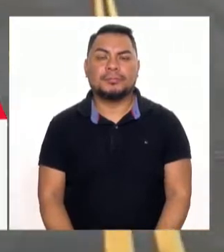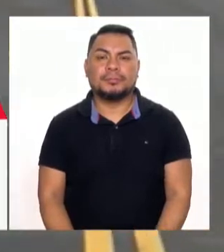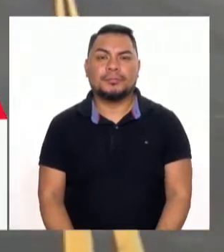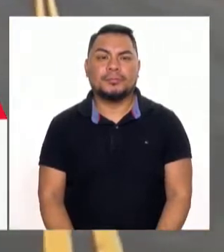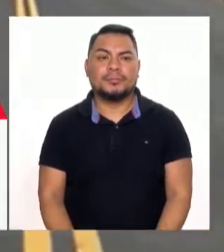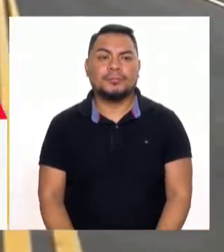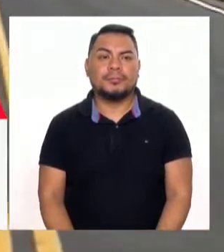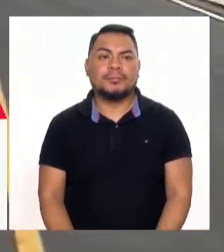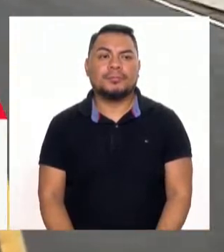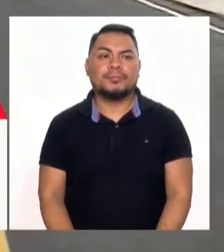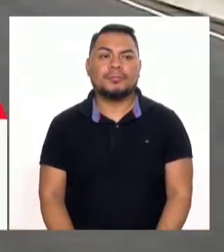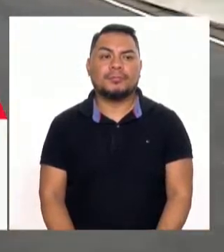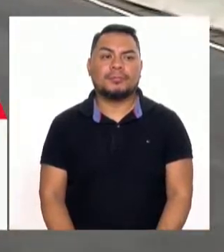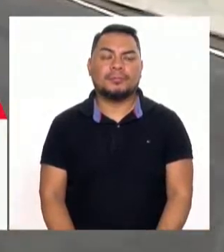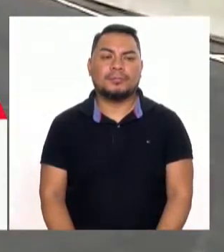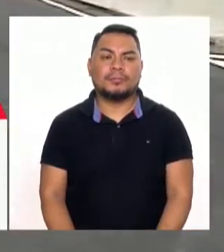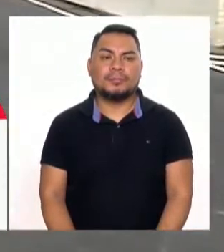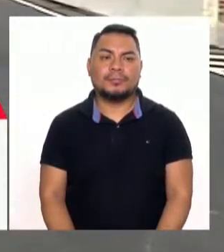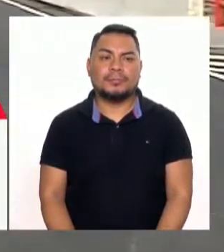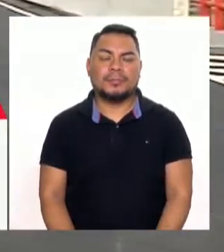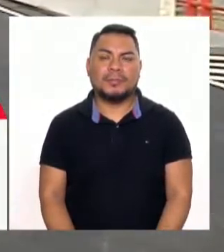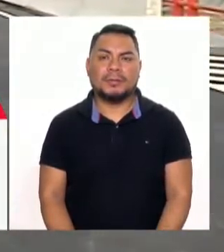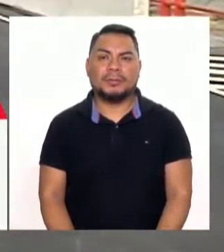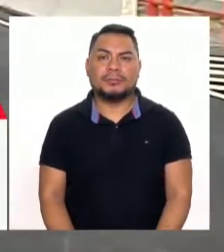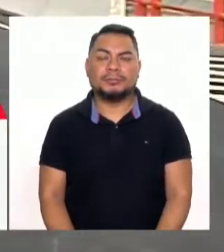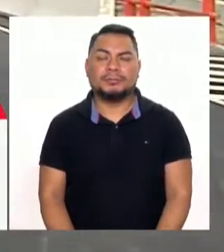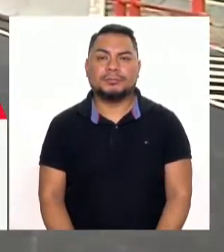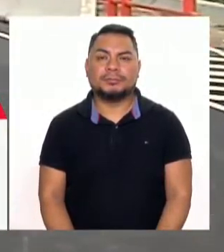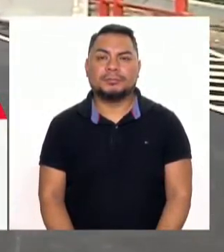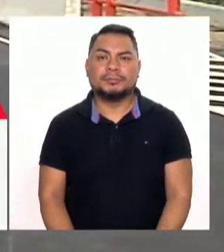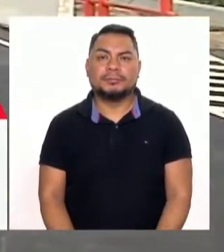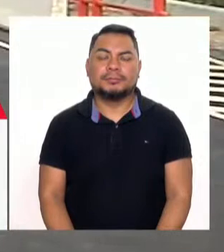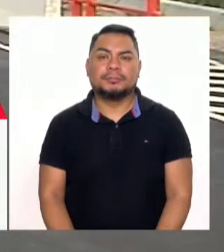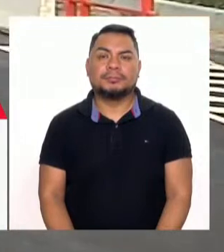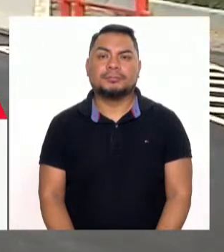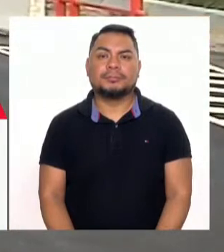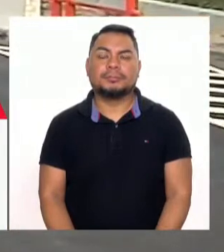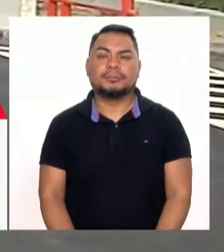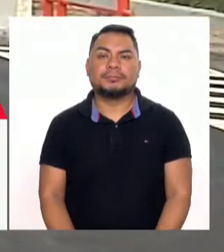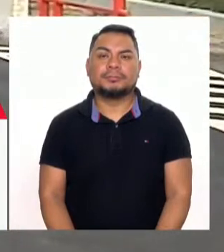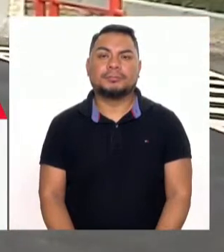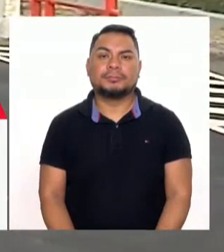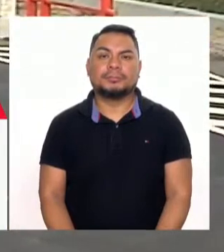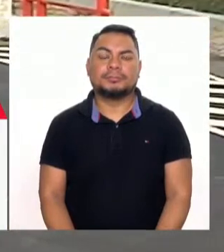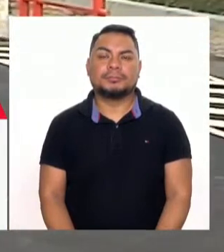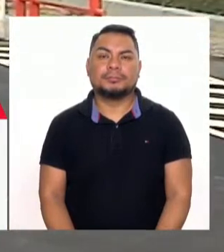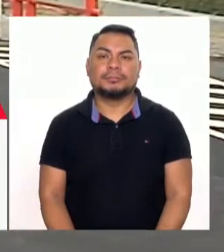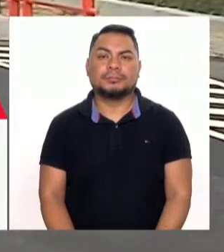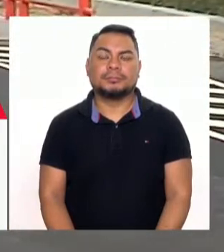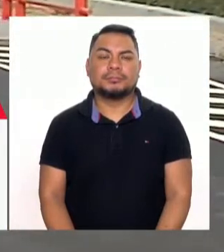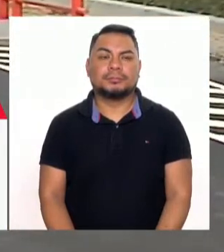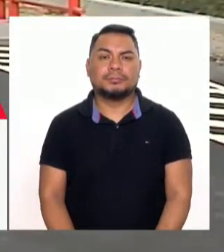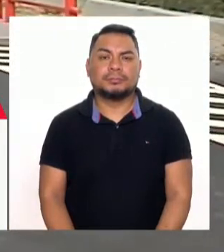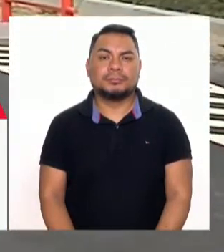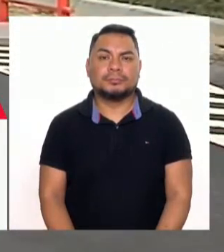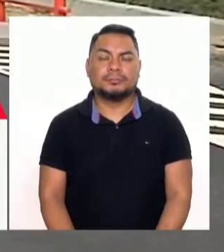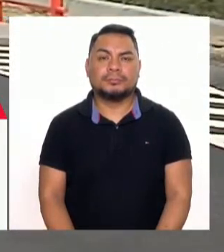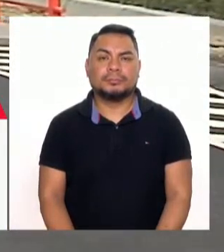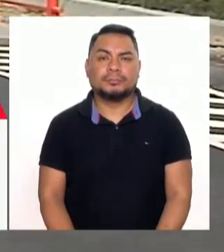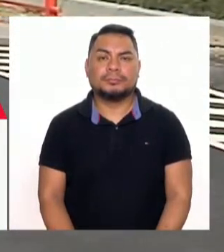este puente acá en la región de huánuco a la presidenta